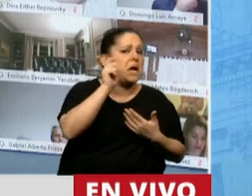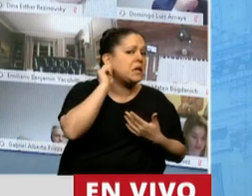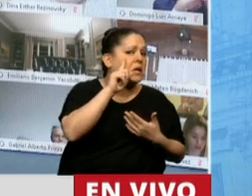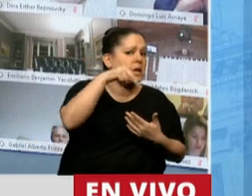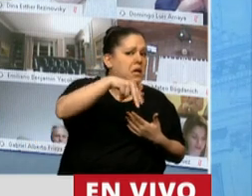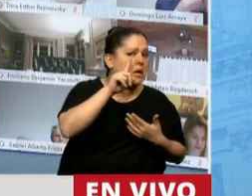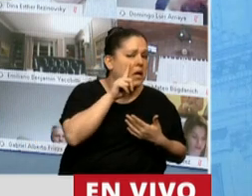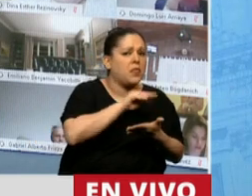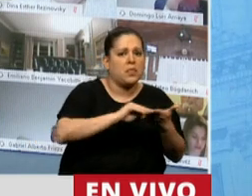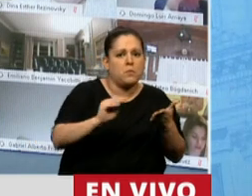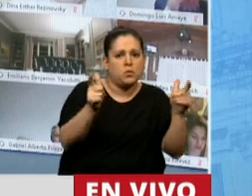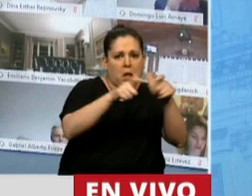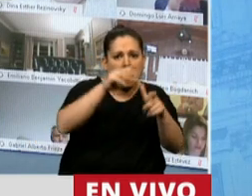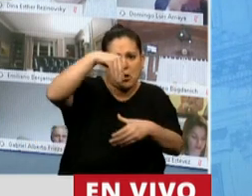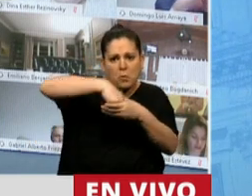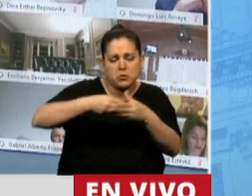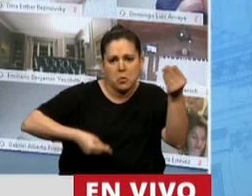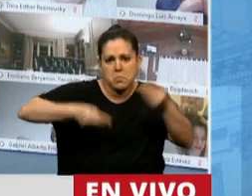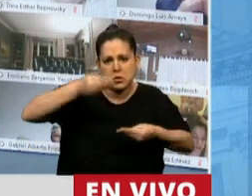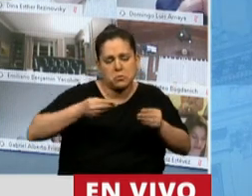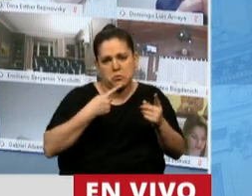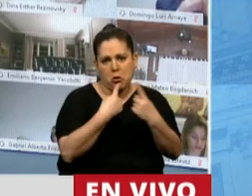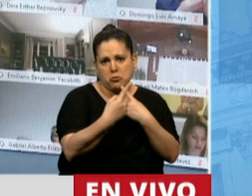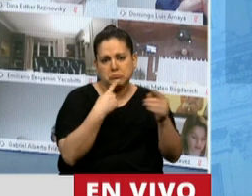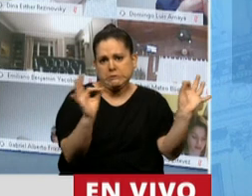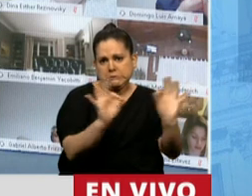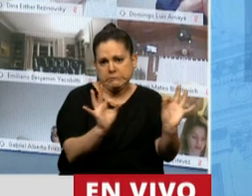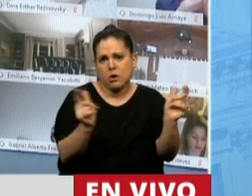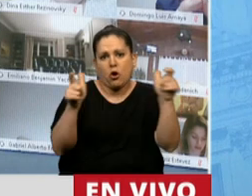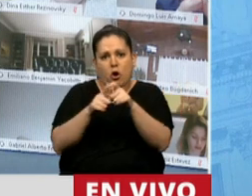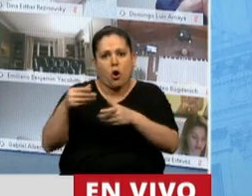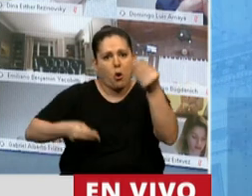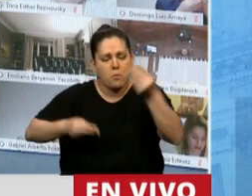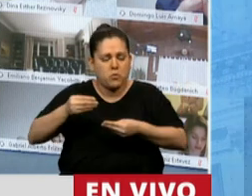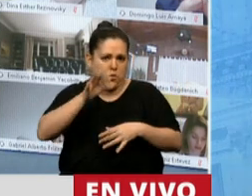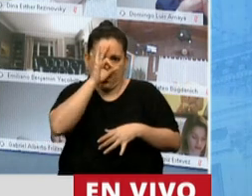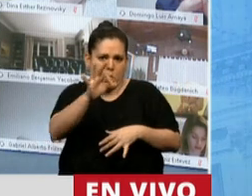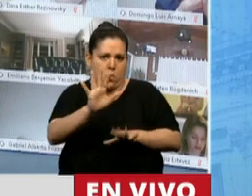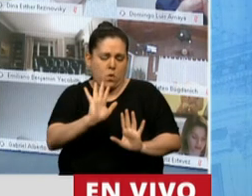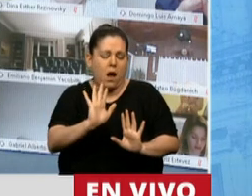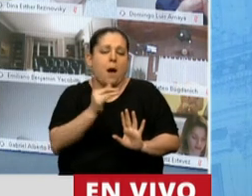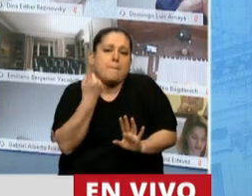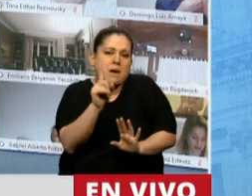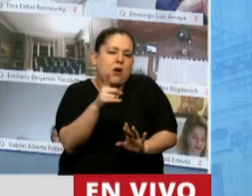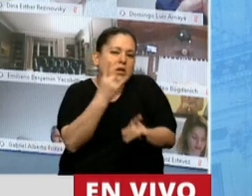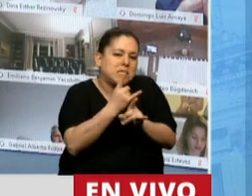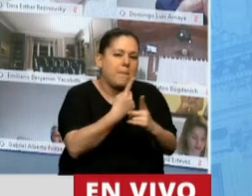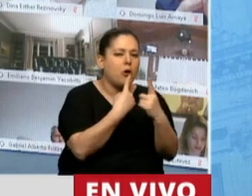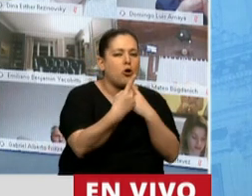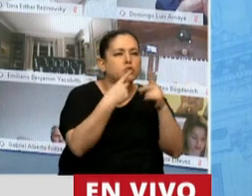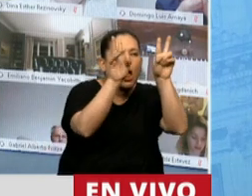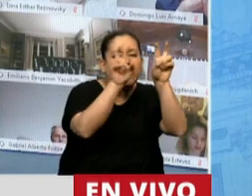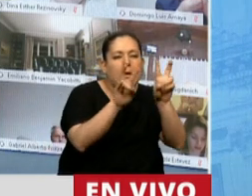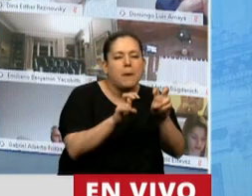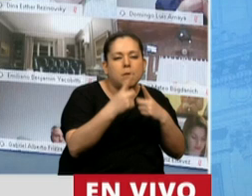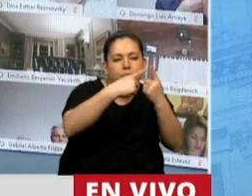presupuesto por eso no le consulté al diputado sarini consulto permanentemente sobre distintas cuestiones